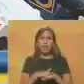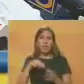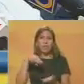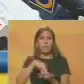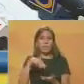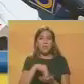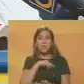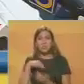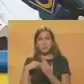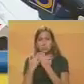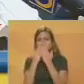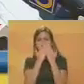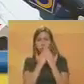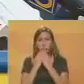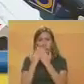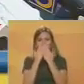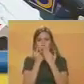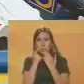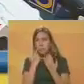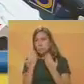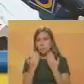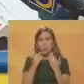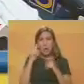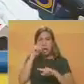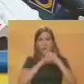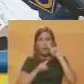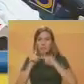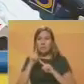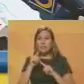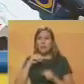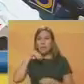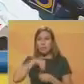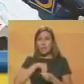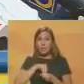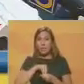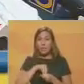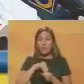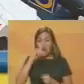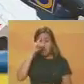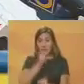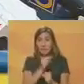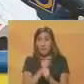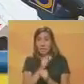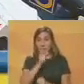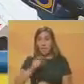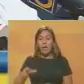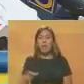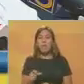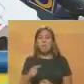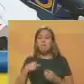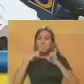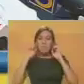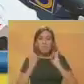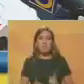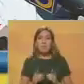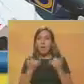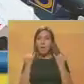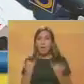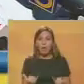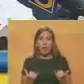venido estudiando y hemos venido haciendo unas reflexiones entre los trabajadores y decidimos de una buena vez